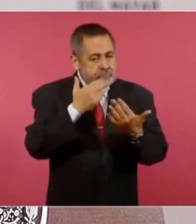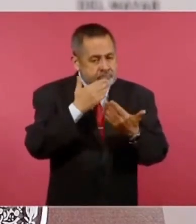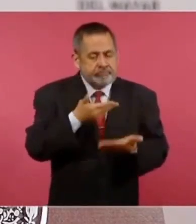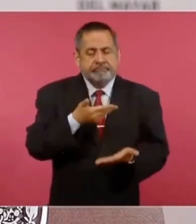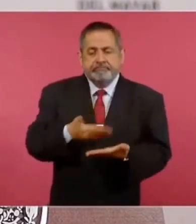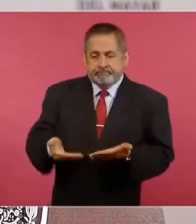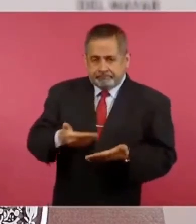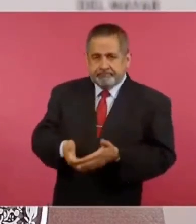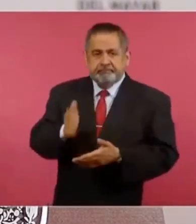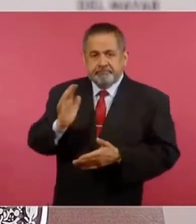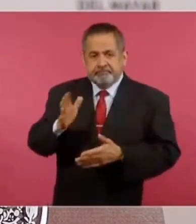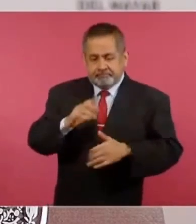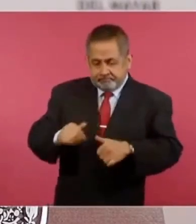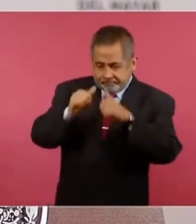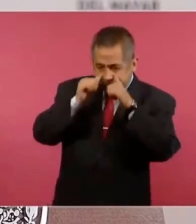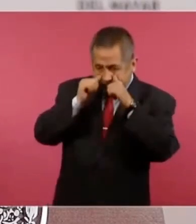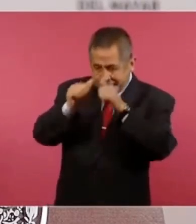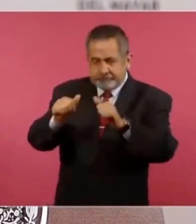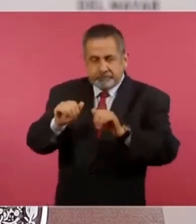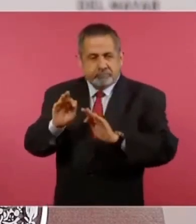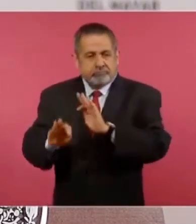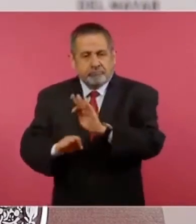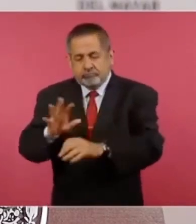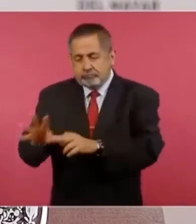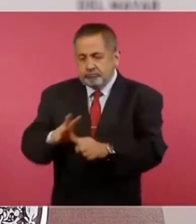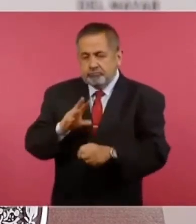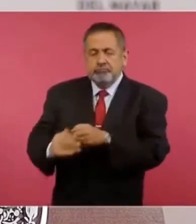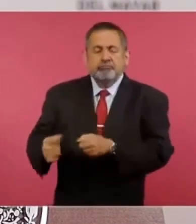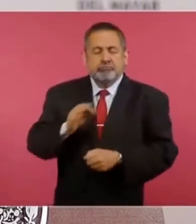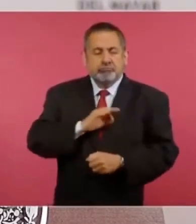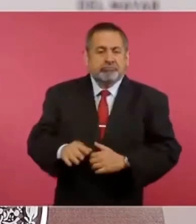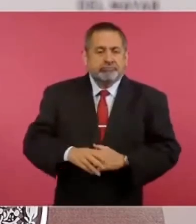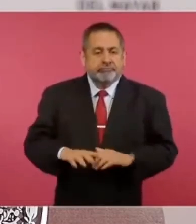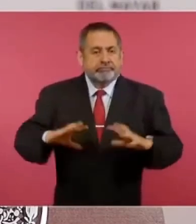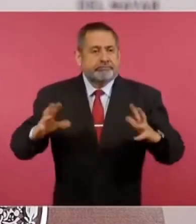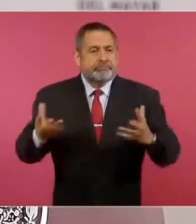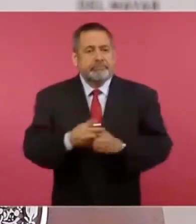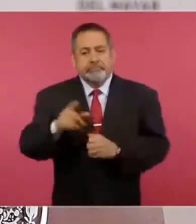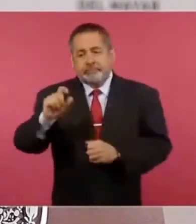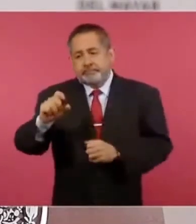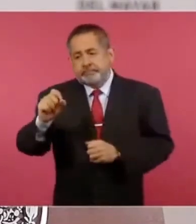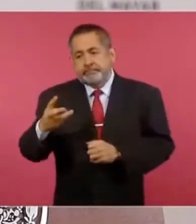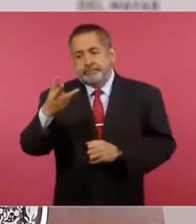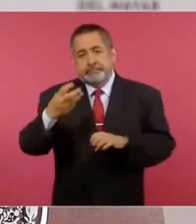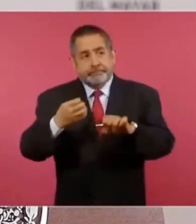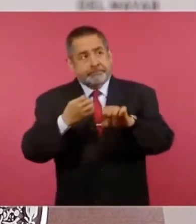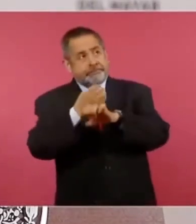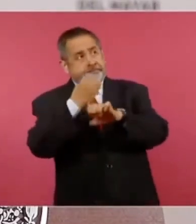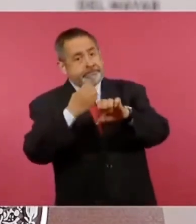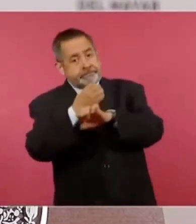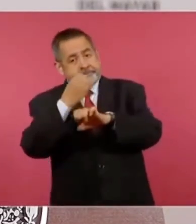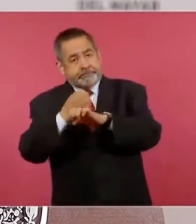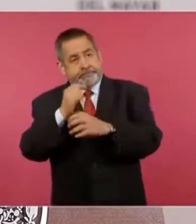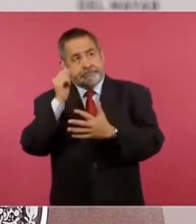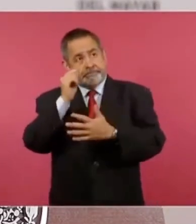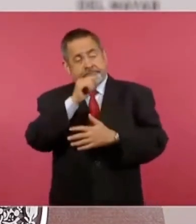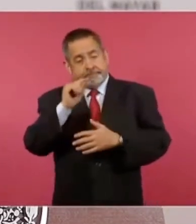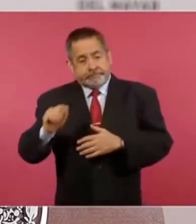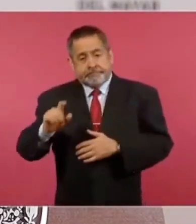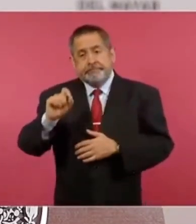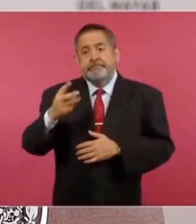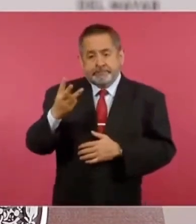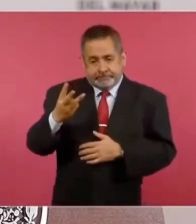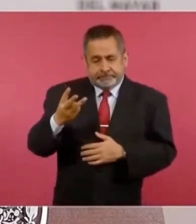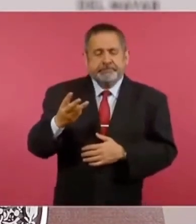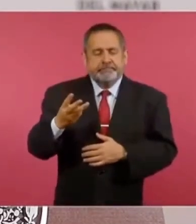social. Esto está, como ustedes saben, en 23 estados, de los cuales va a